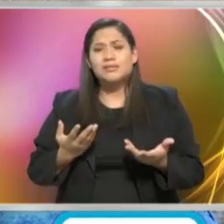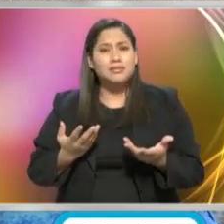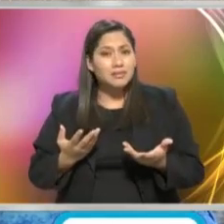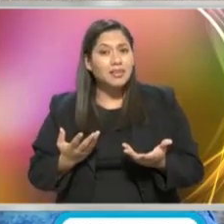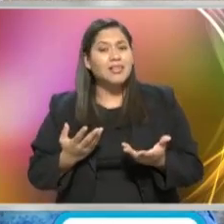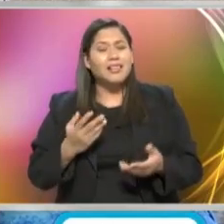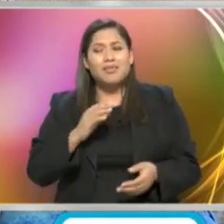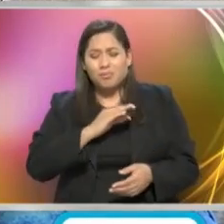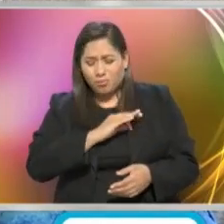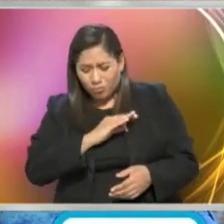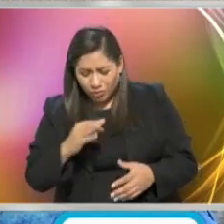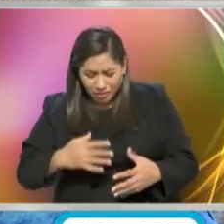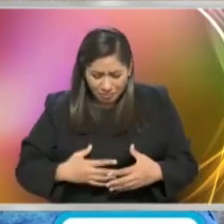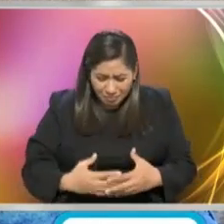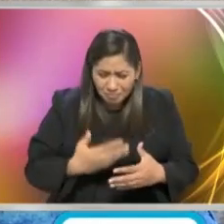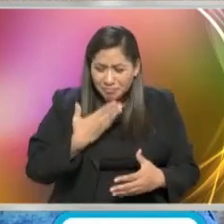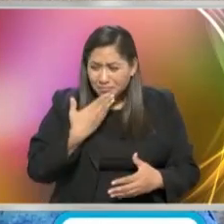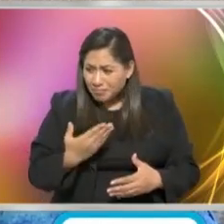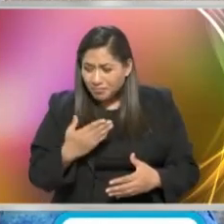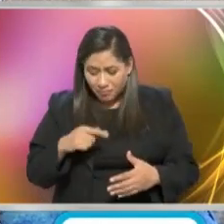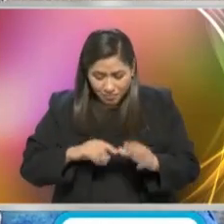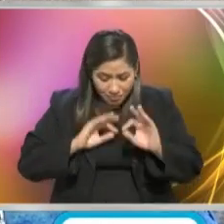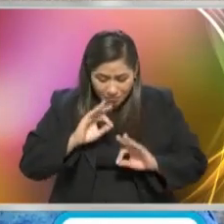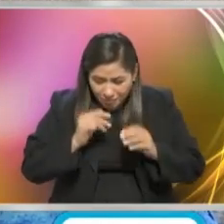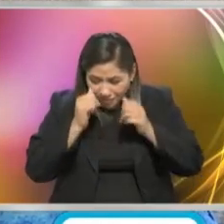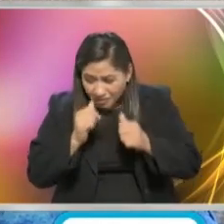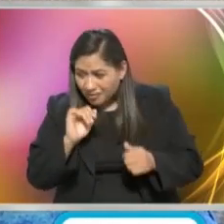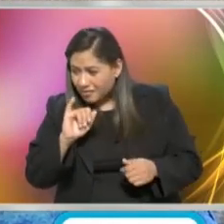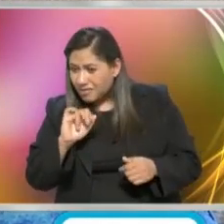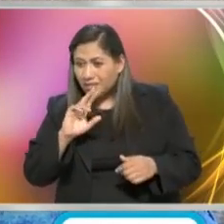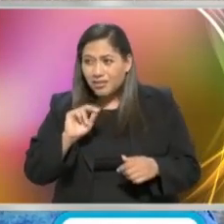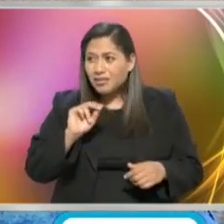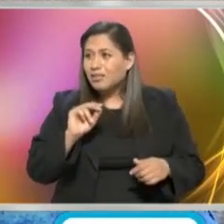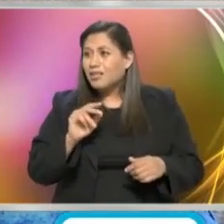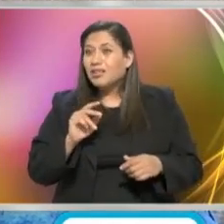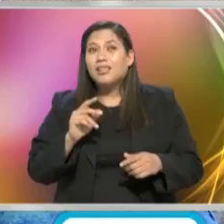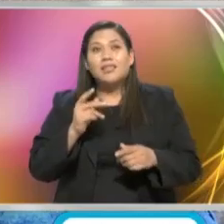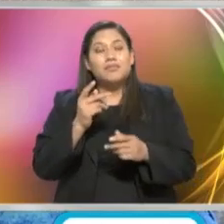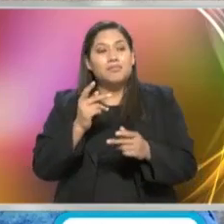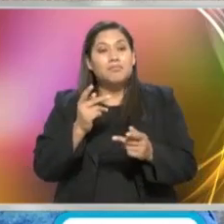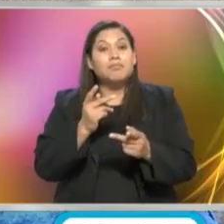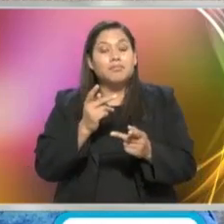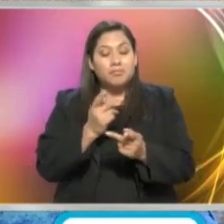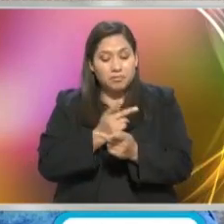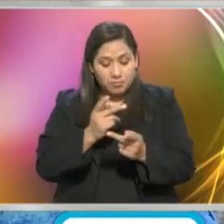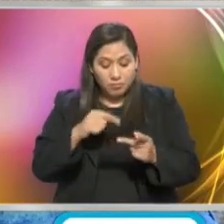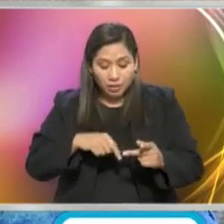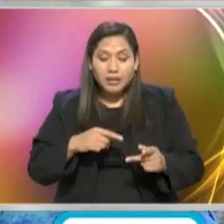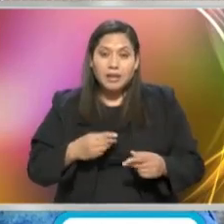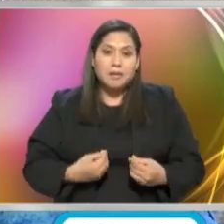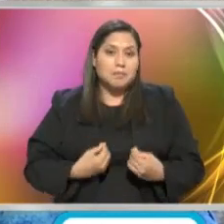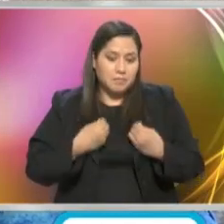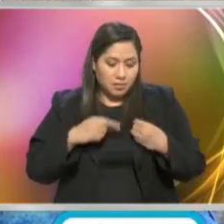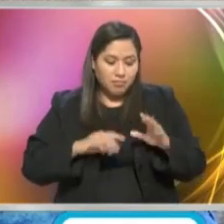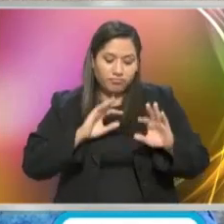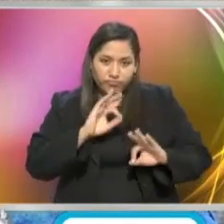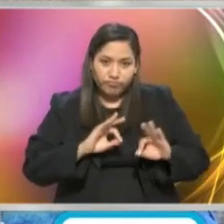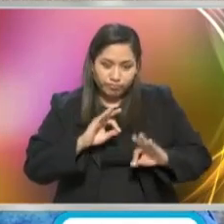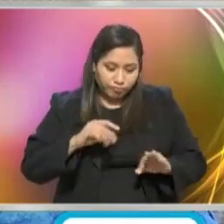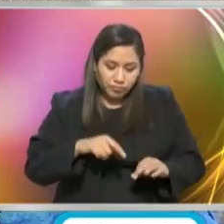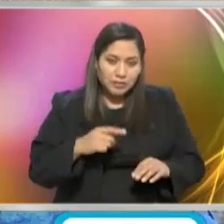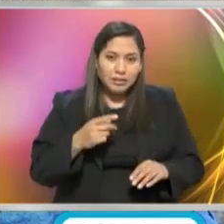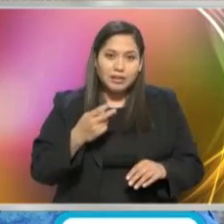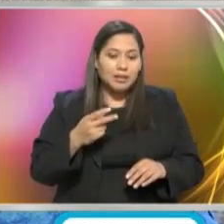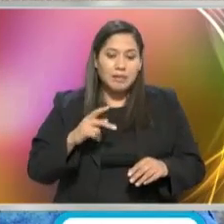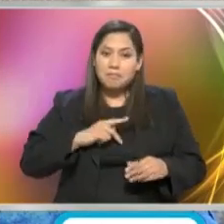si podré hacer adecuadamente este paquete, no, bueno, o sea, esta situación, este proyecto, porque es un proyecto de vida también, ¿no? Es algo que nos acompaña